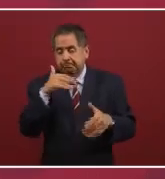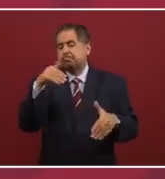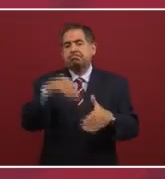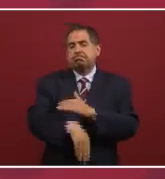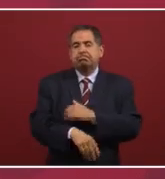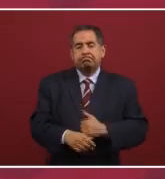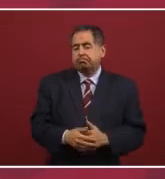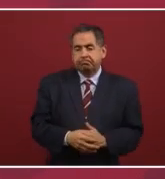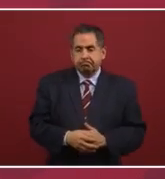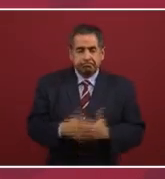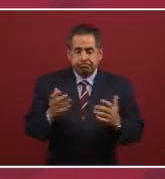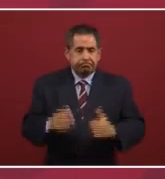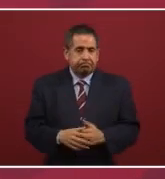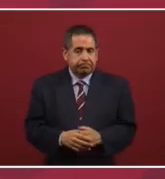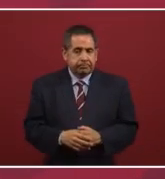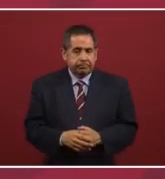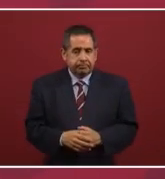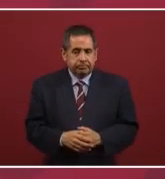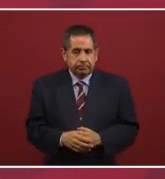con